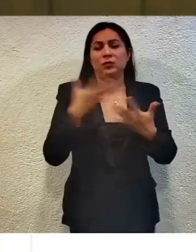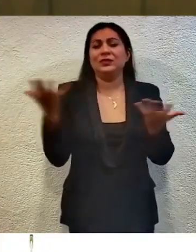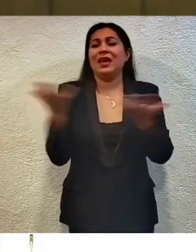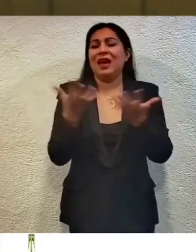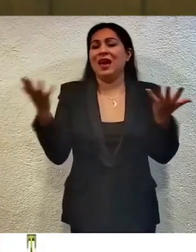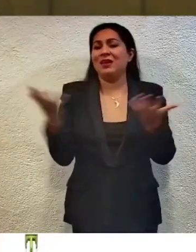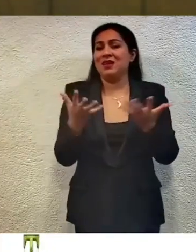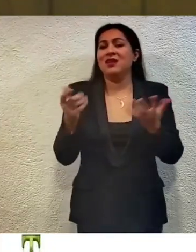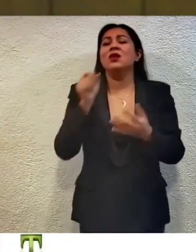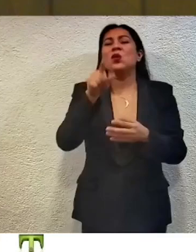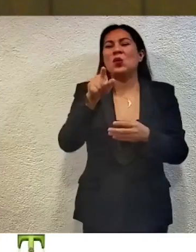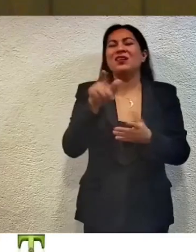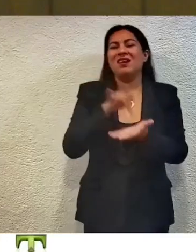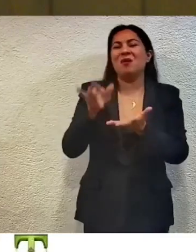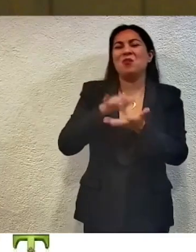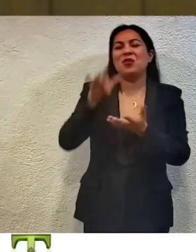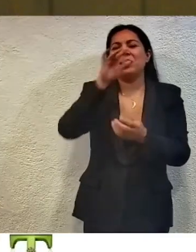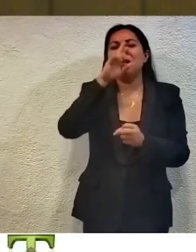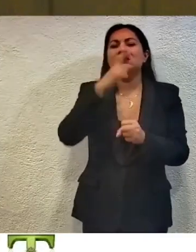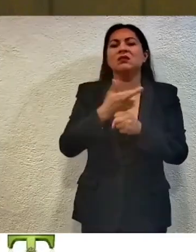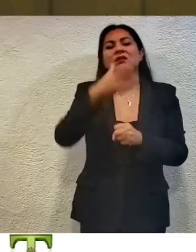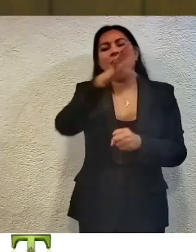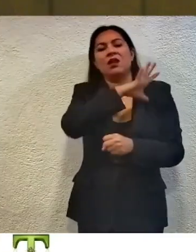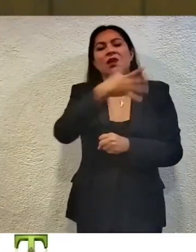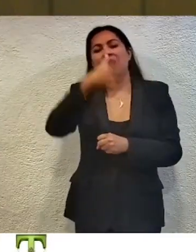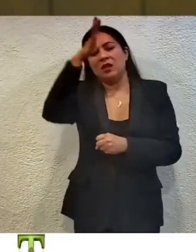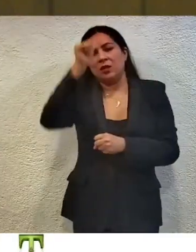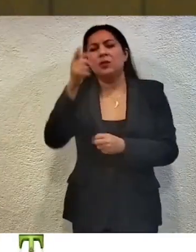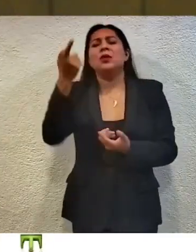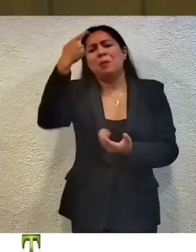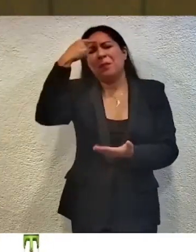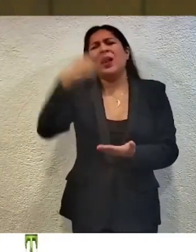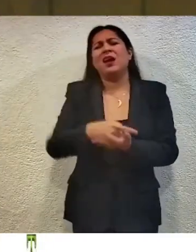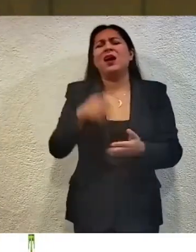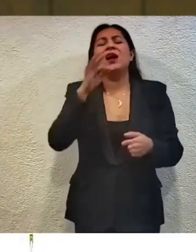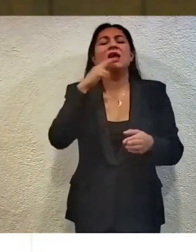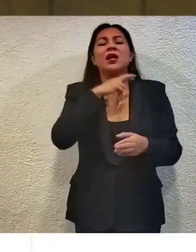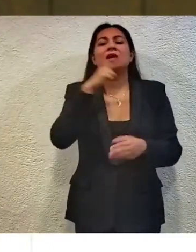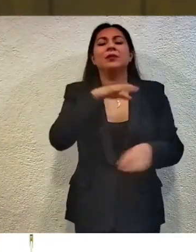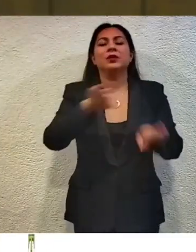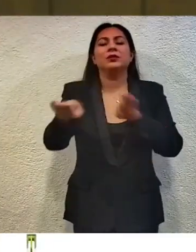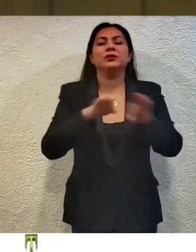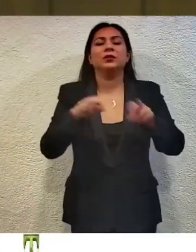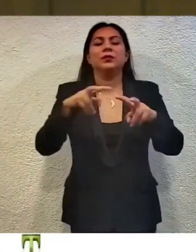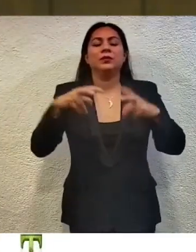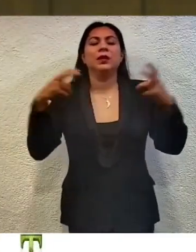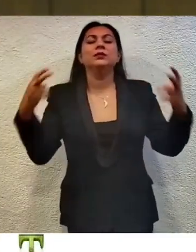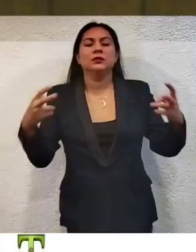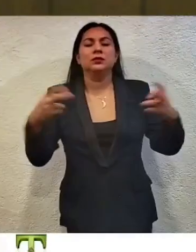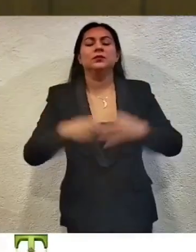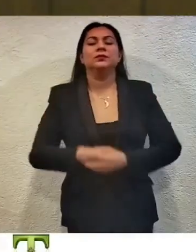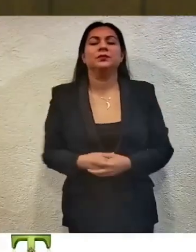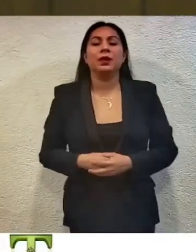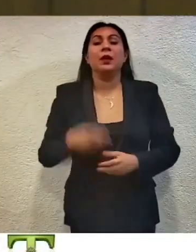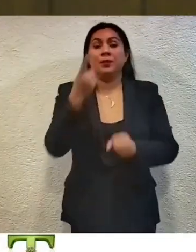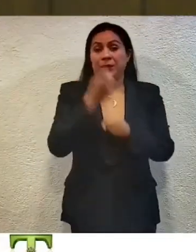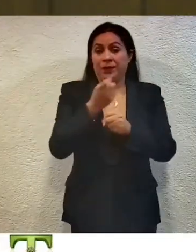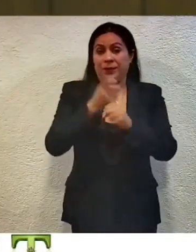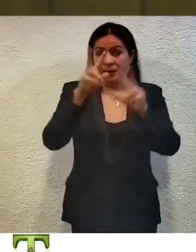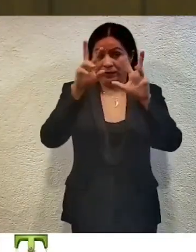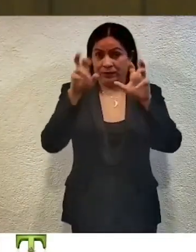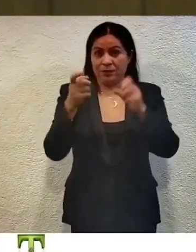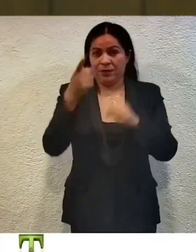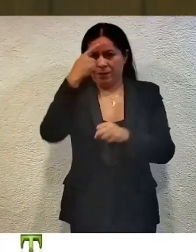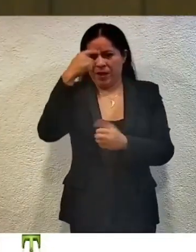realizarán con el apoyo de la Secretaría General de Acuerdos, a efecto de agilizar los trabajos de esta sesión. El primer asunto listado